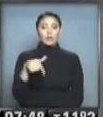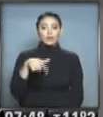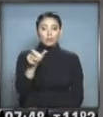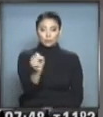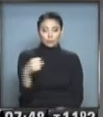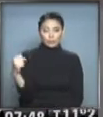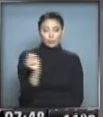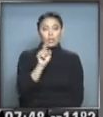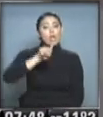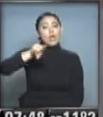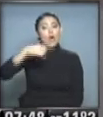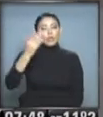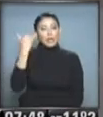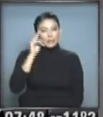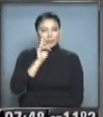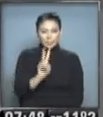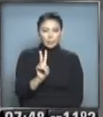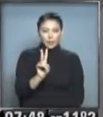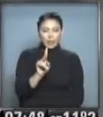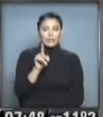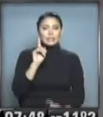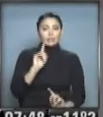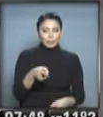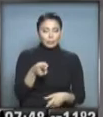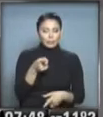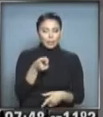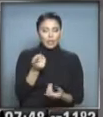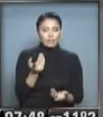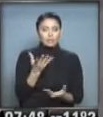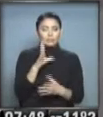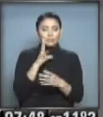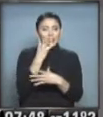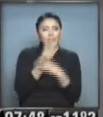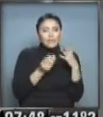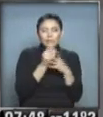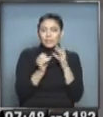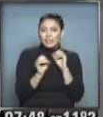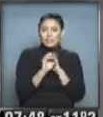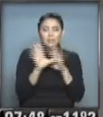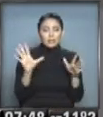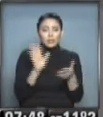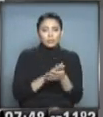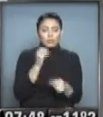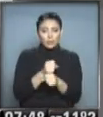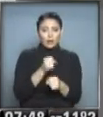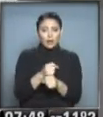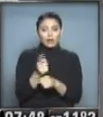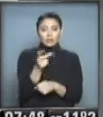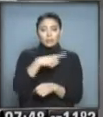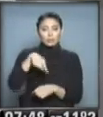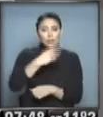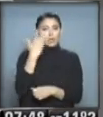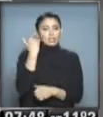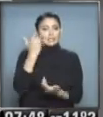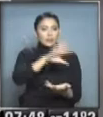este conductor como los otros que estábamos viendo y que realizaron claramente irregularidades en sus puestos de trabajo ya fueron